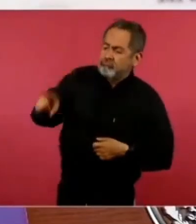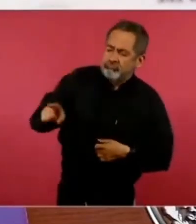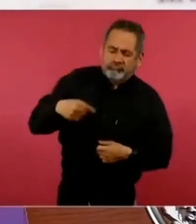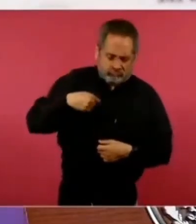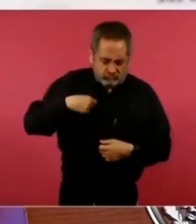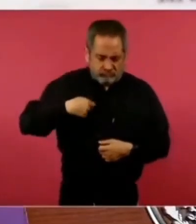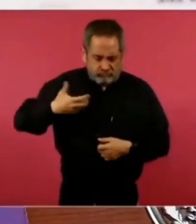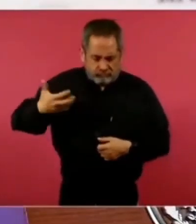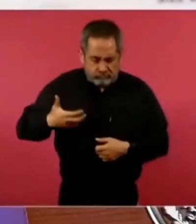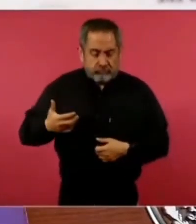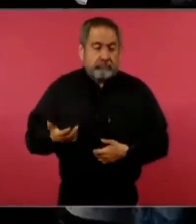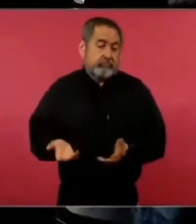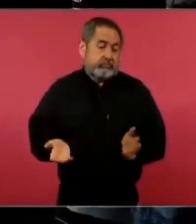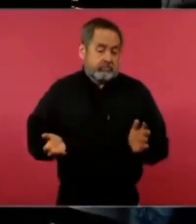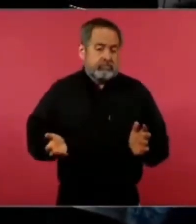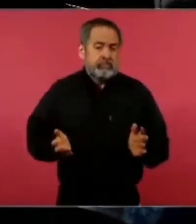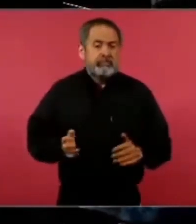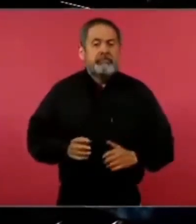Y además